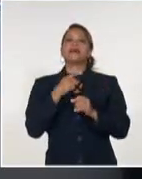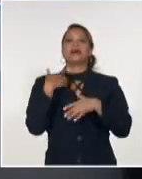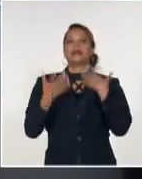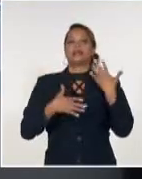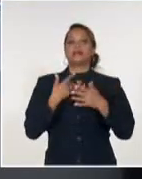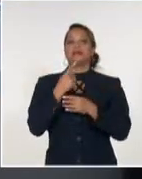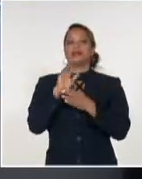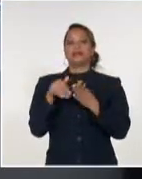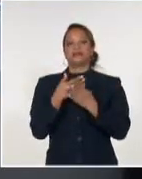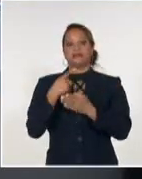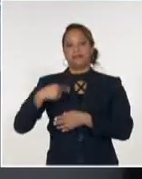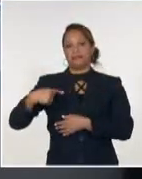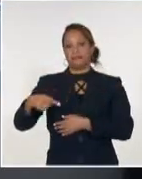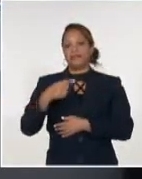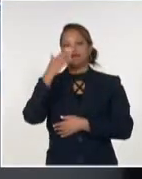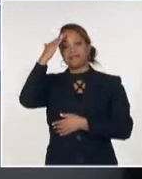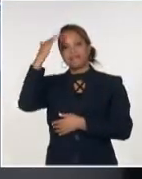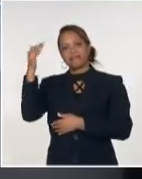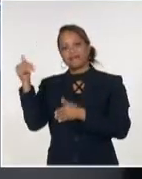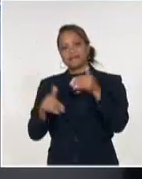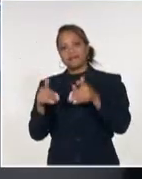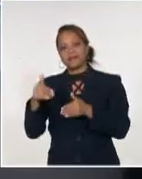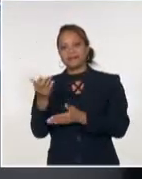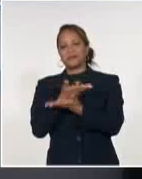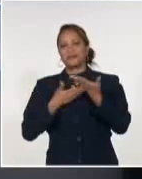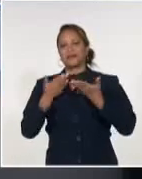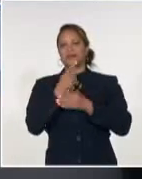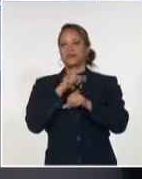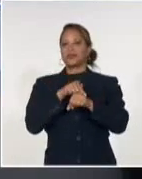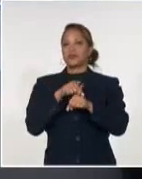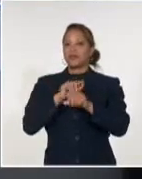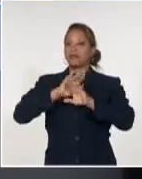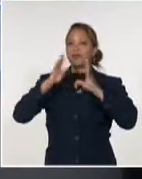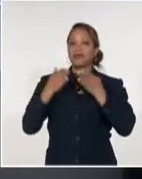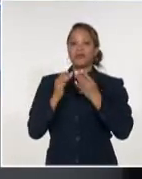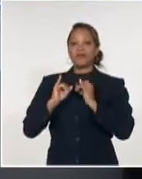Bueno, muchísimas gracias por haber compartido tu tiempo y toda esta información con el Noticiero Dominical. Gracias.